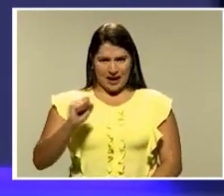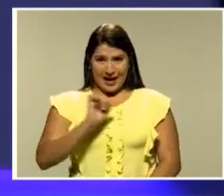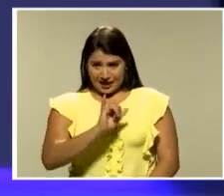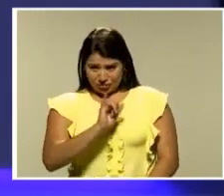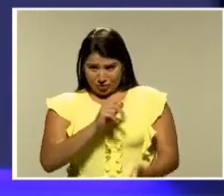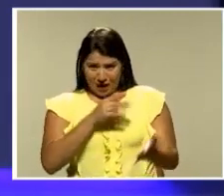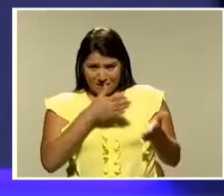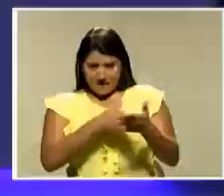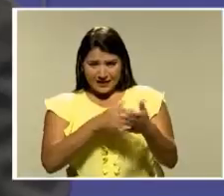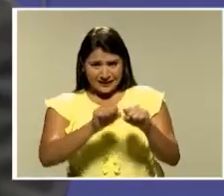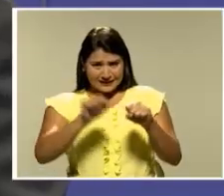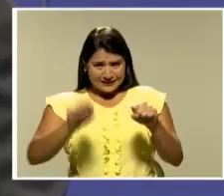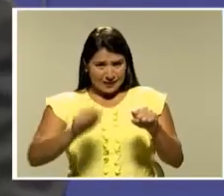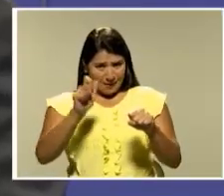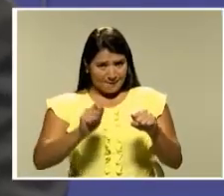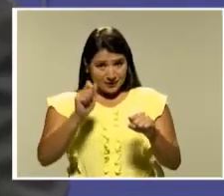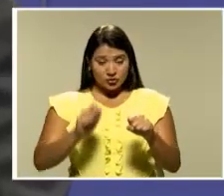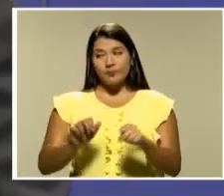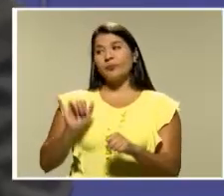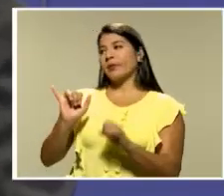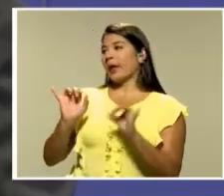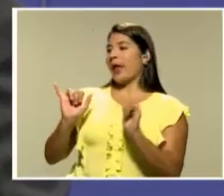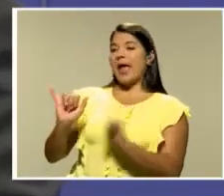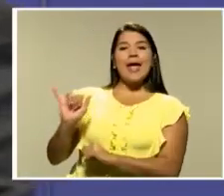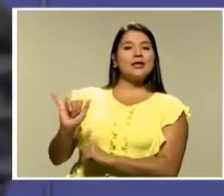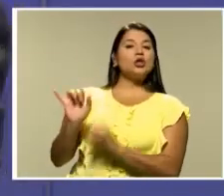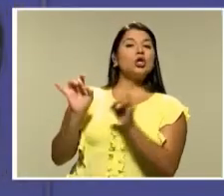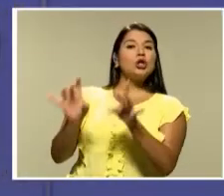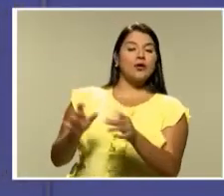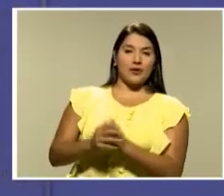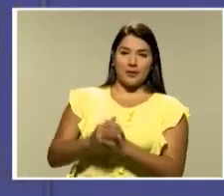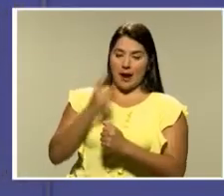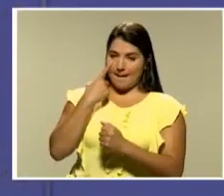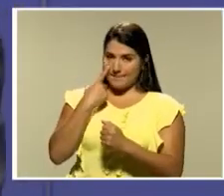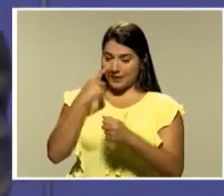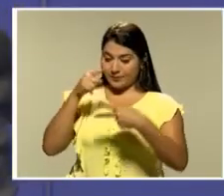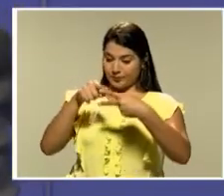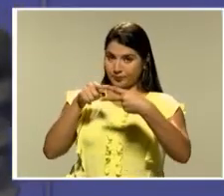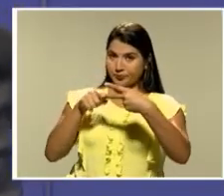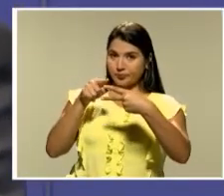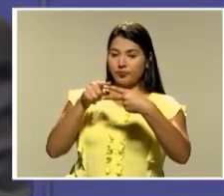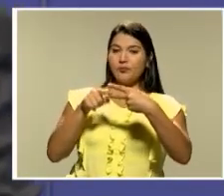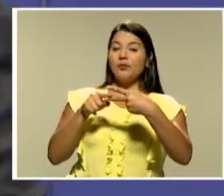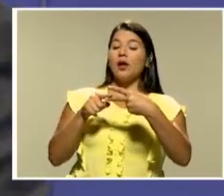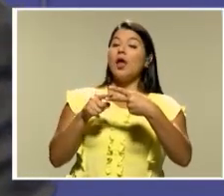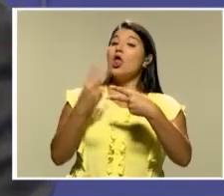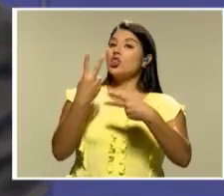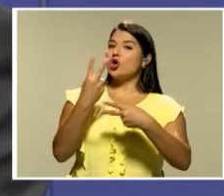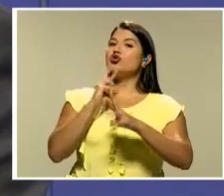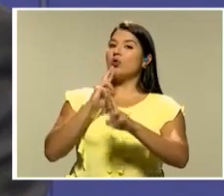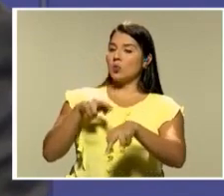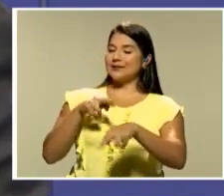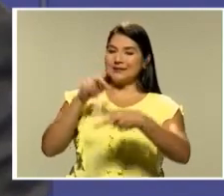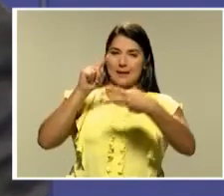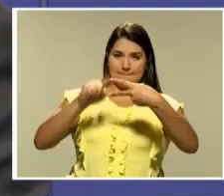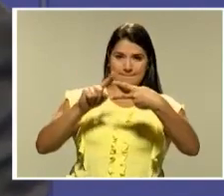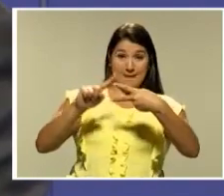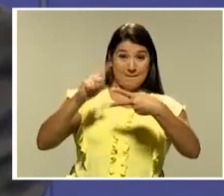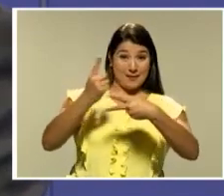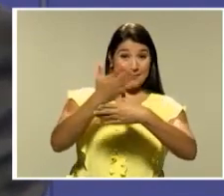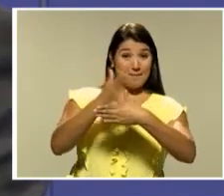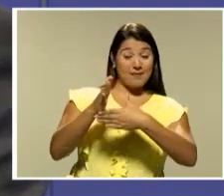esto a las pensiones? De hecho, eso es terrible. Vamos a ver, hay dos partes a ese comentario. Primera parte, hay